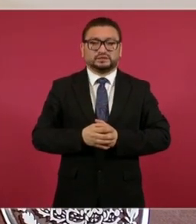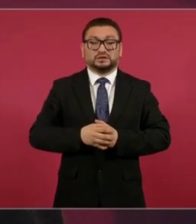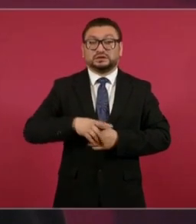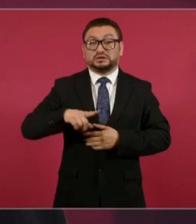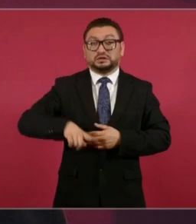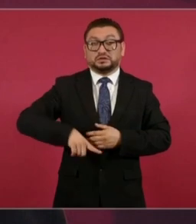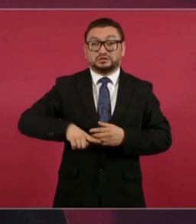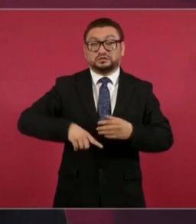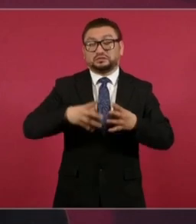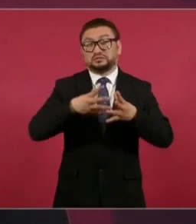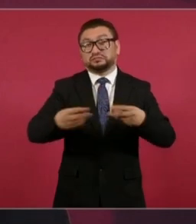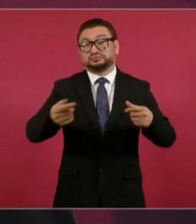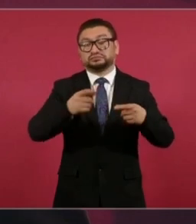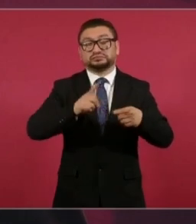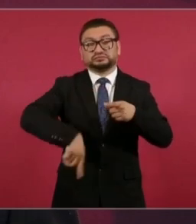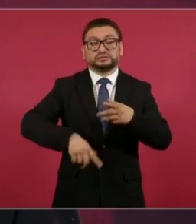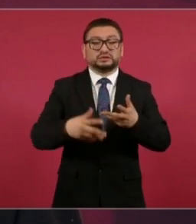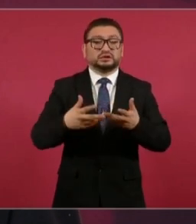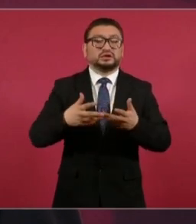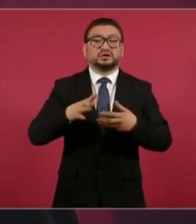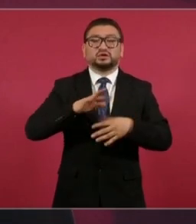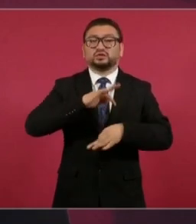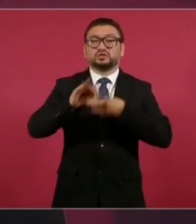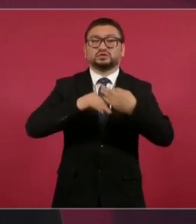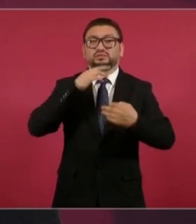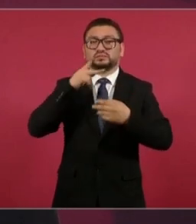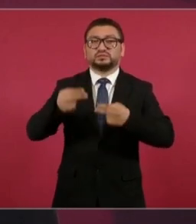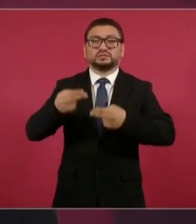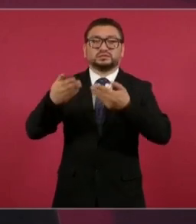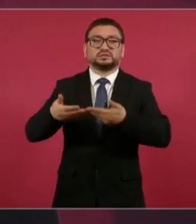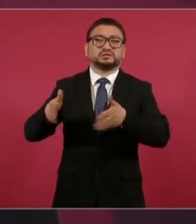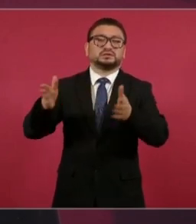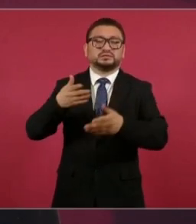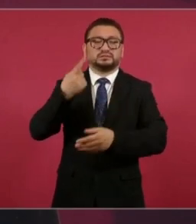el estado de dejar todo al